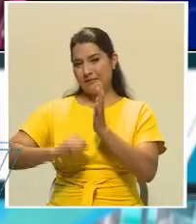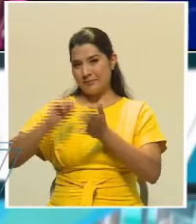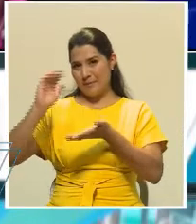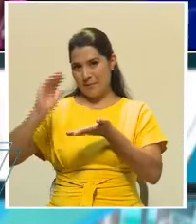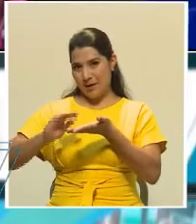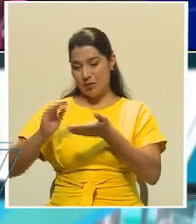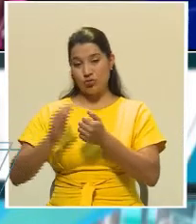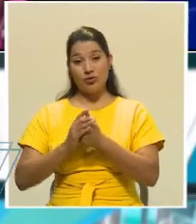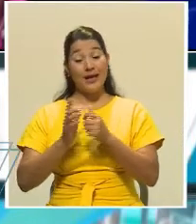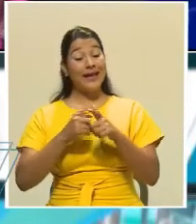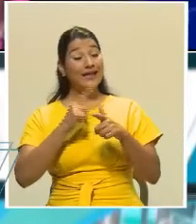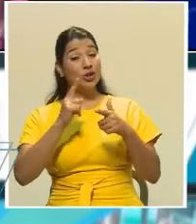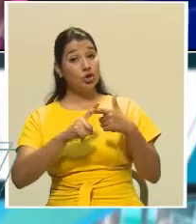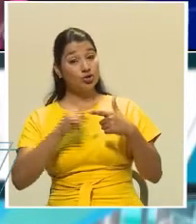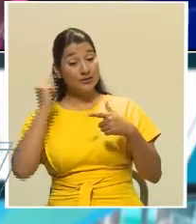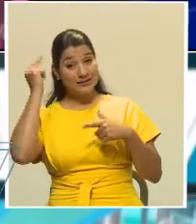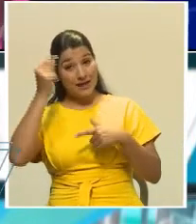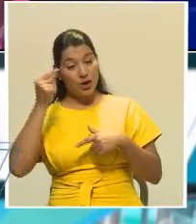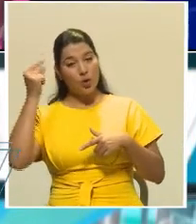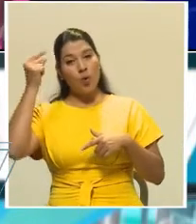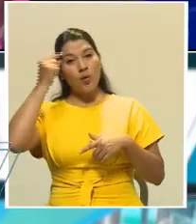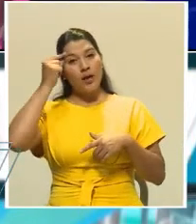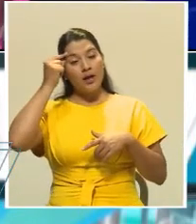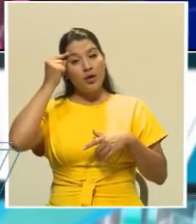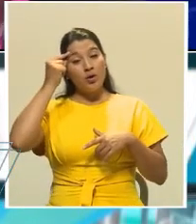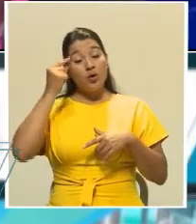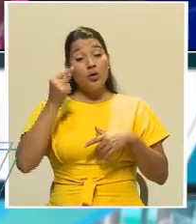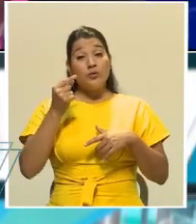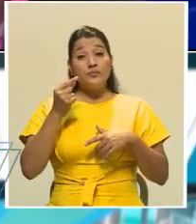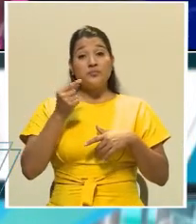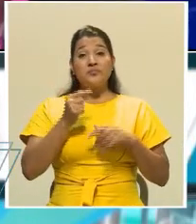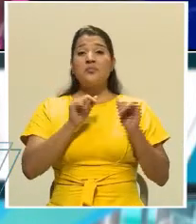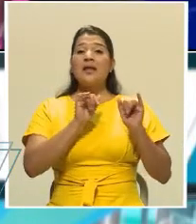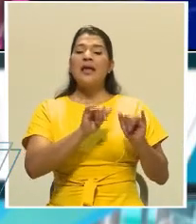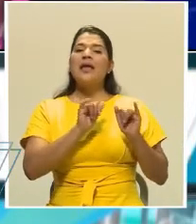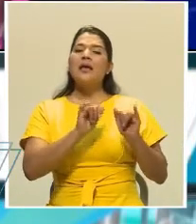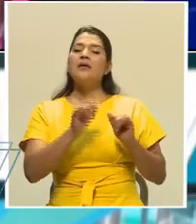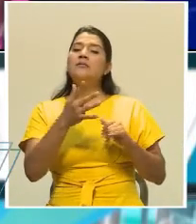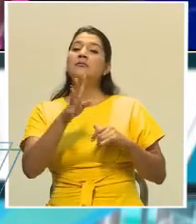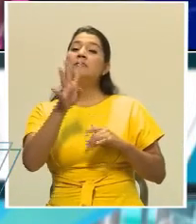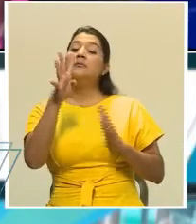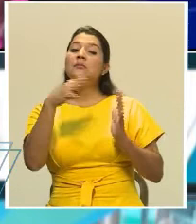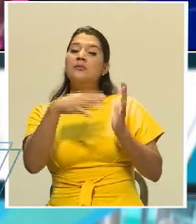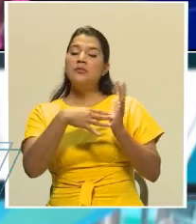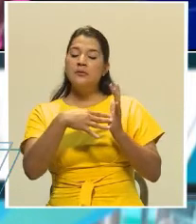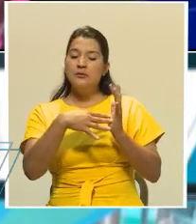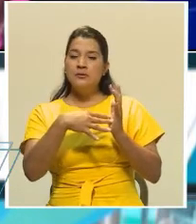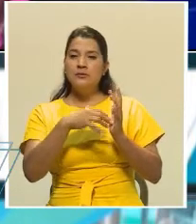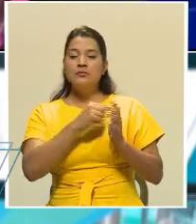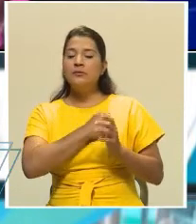Con estos números al Ejecutivo le quedan unos 4